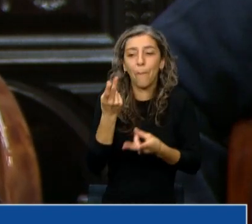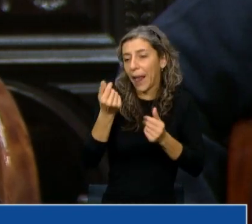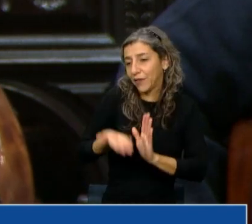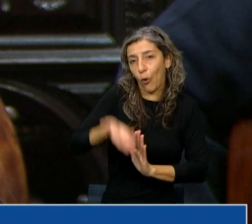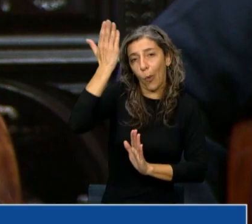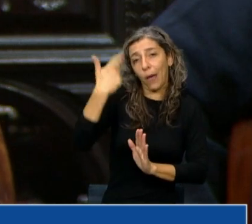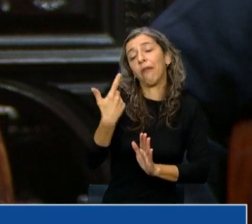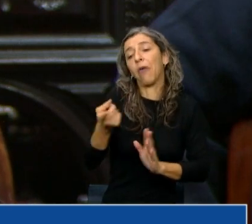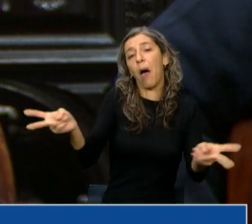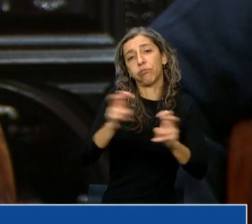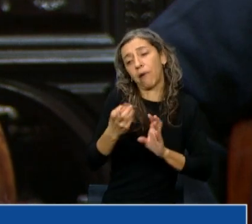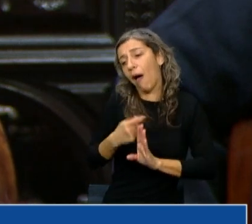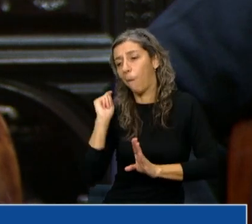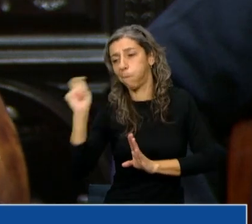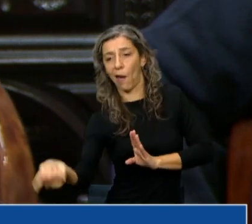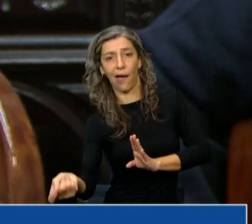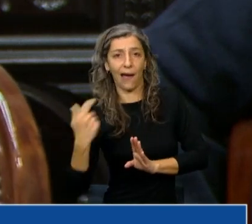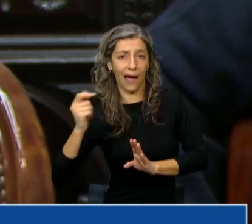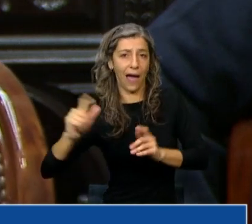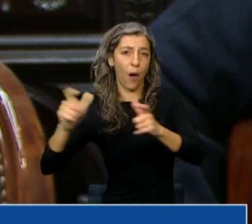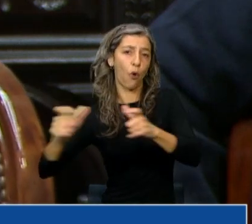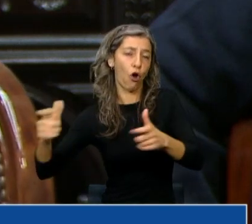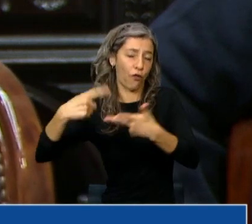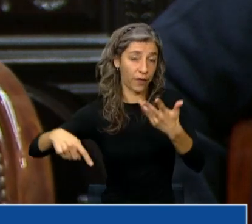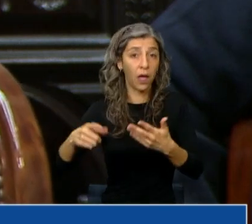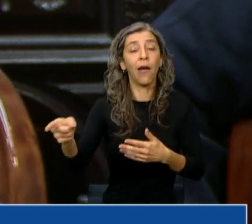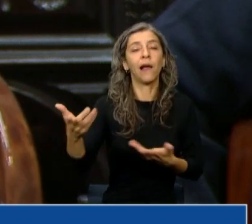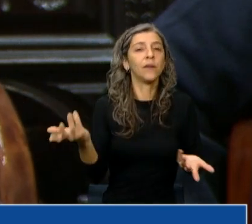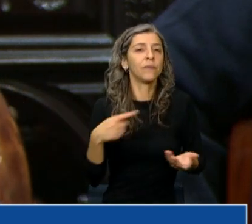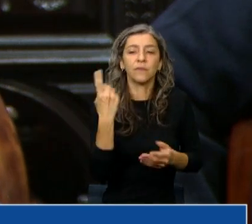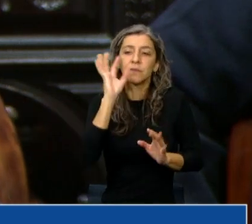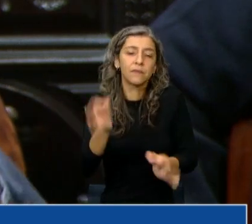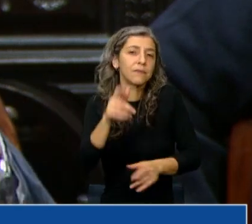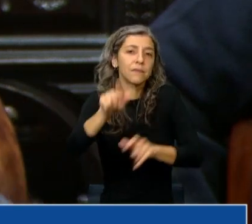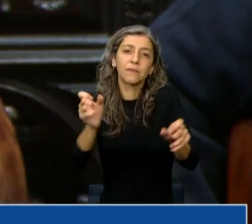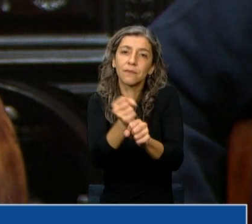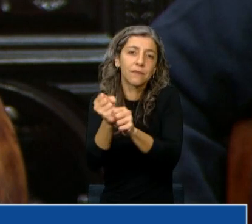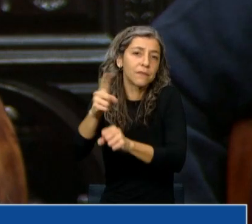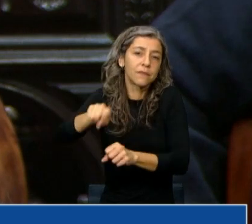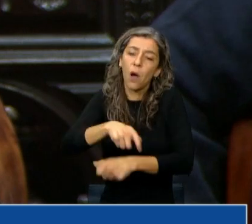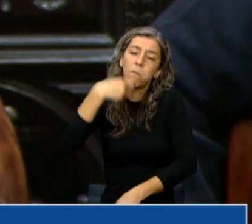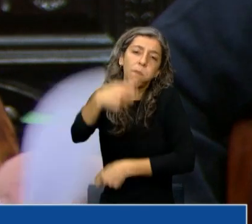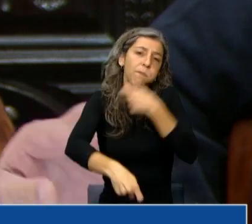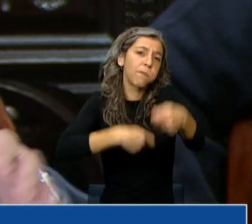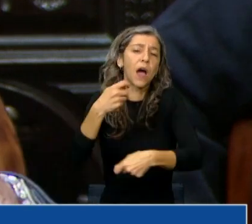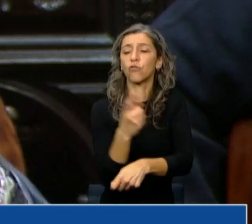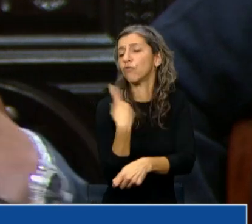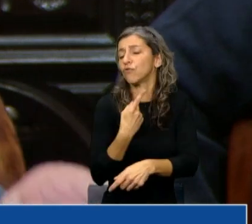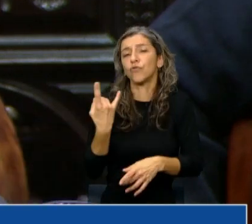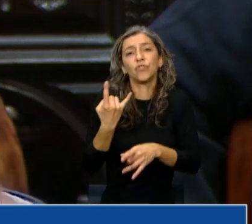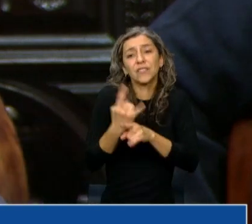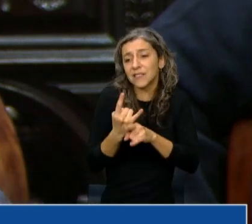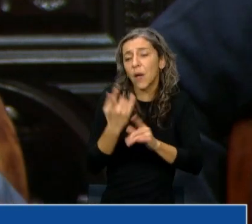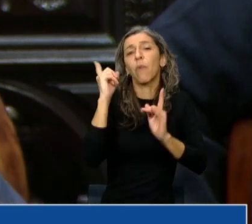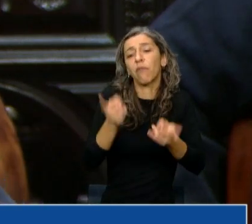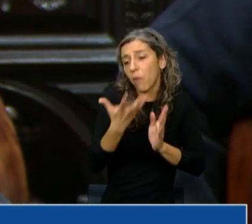la progresividad porque hay un grupo de trabajadores que sigue pagando. Los trabajadores, ya dije que aportamos a la seguridad social, y